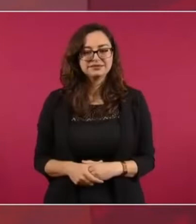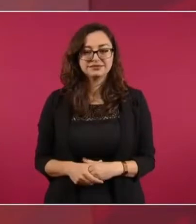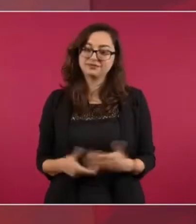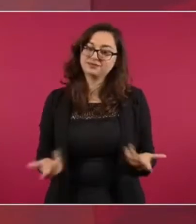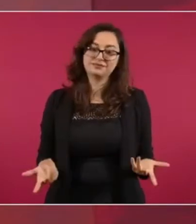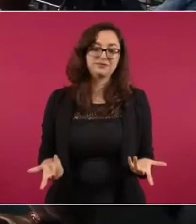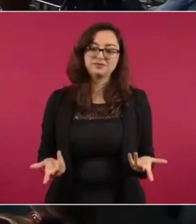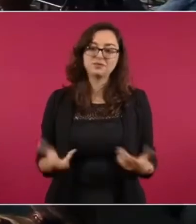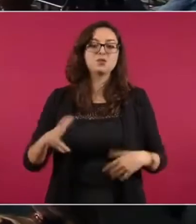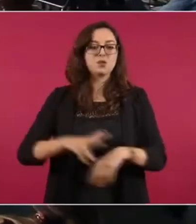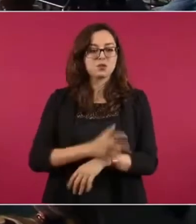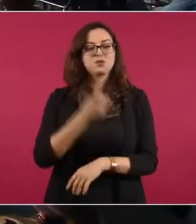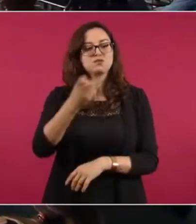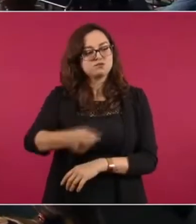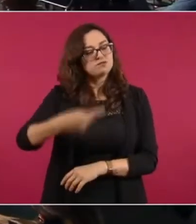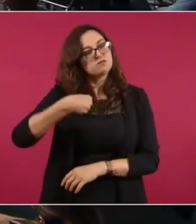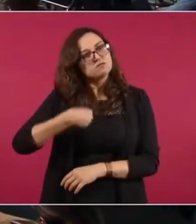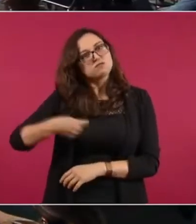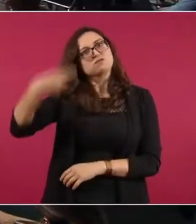Por eso voy a insistir.